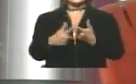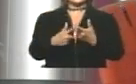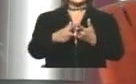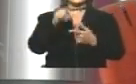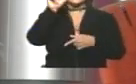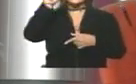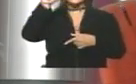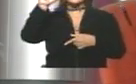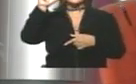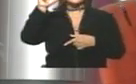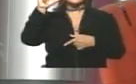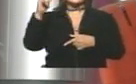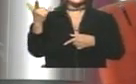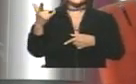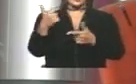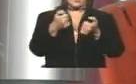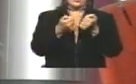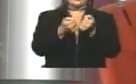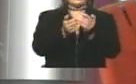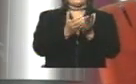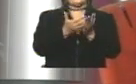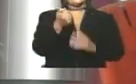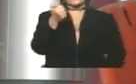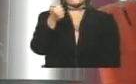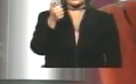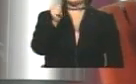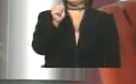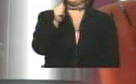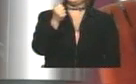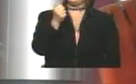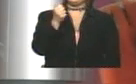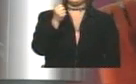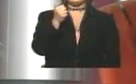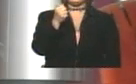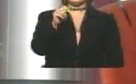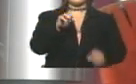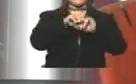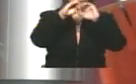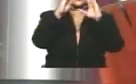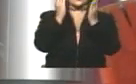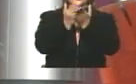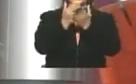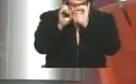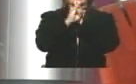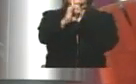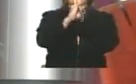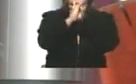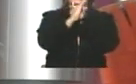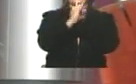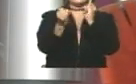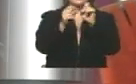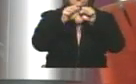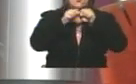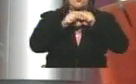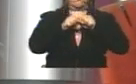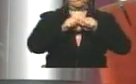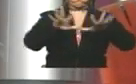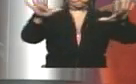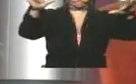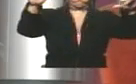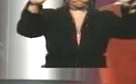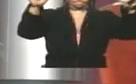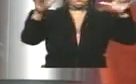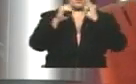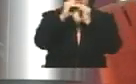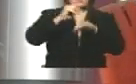tenemos un instrumento llamado celular y tenemos una nueva radio del mundo como lo es el Internet, ajá, que ahí Venezuela,